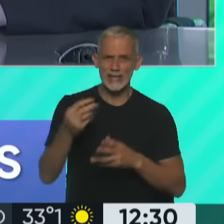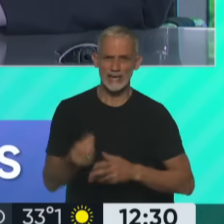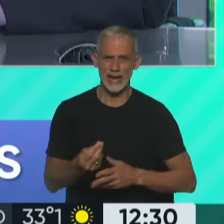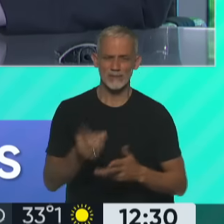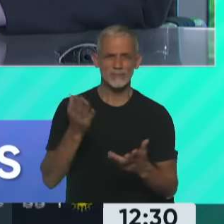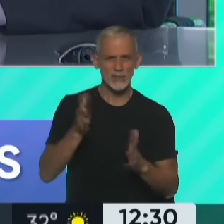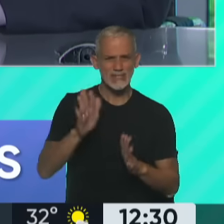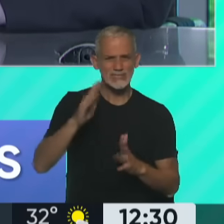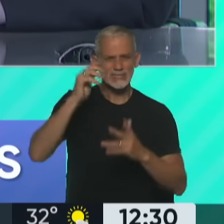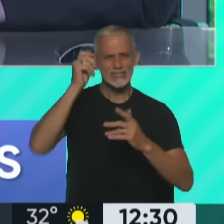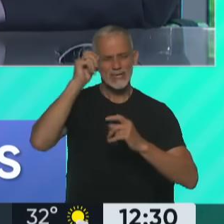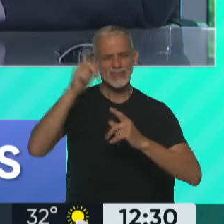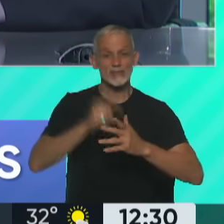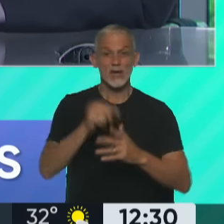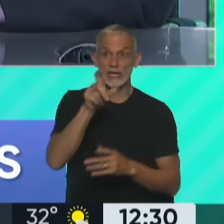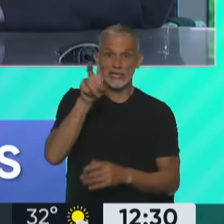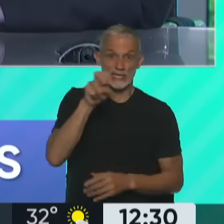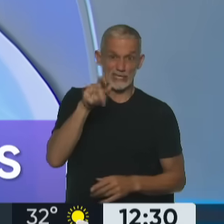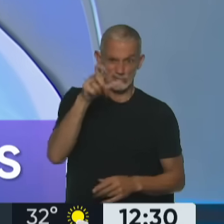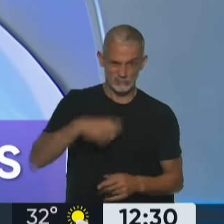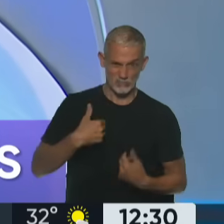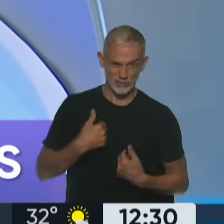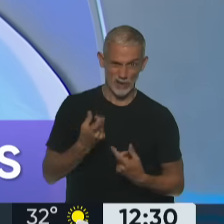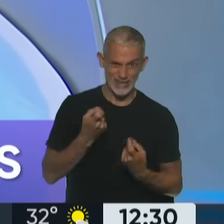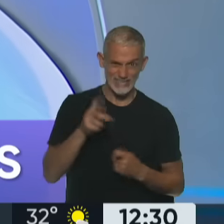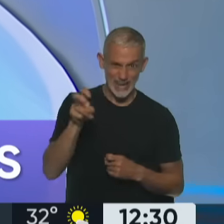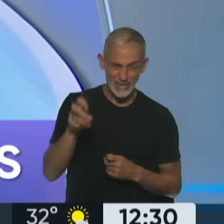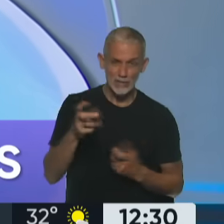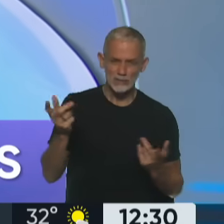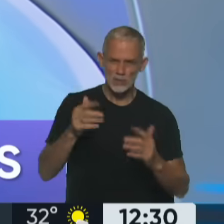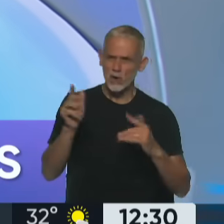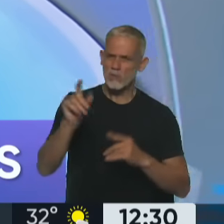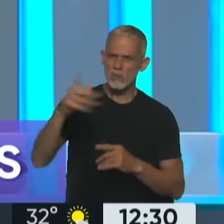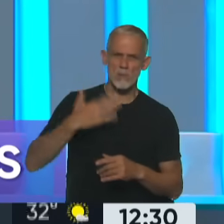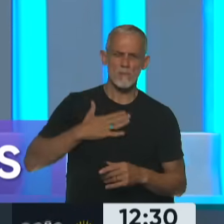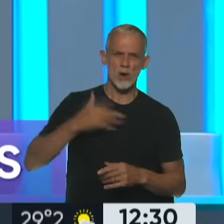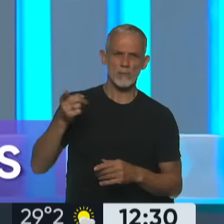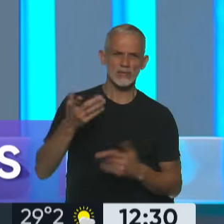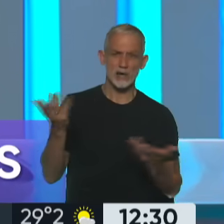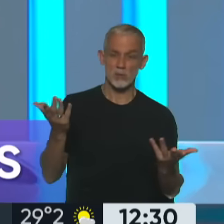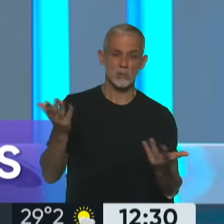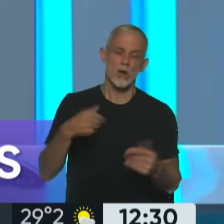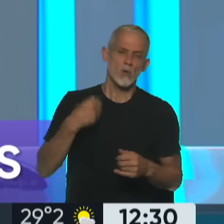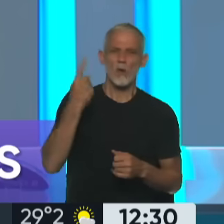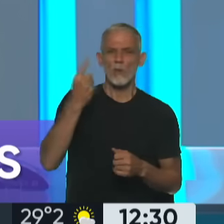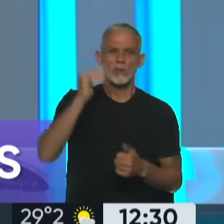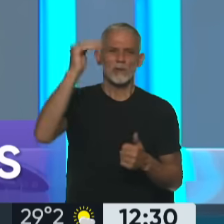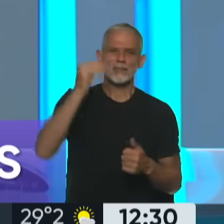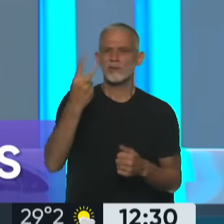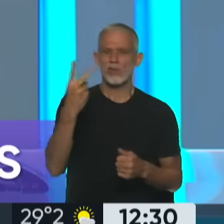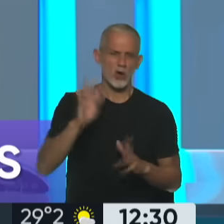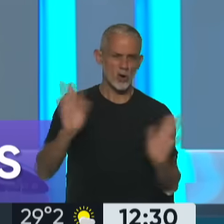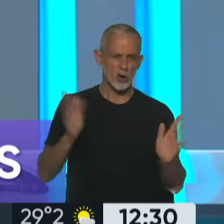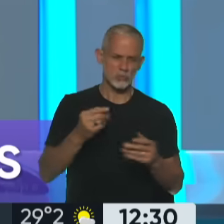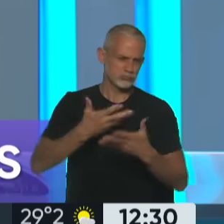es un poco la teoría... Además, el inquilino está en desventaja siempre en relación a los propietarios que además muchas veces no tienen 1 o 2 departamentos, sino